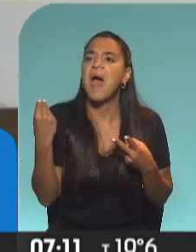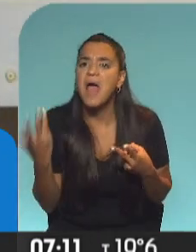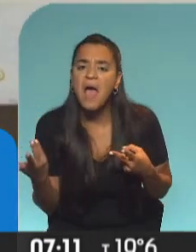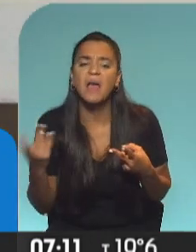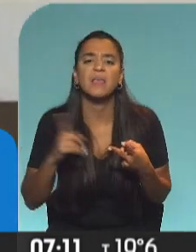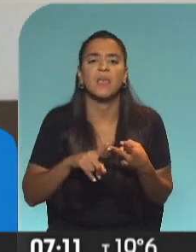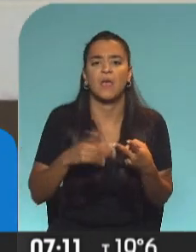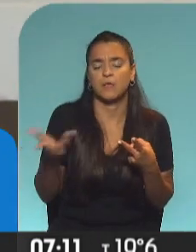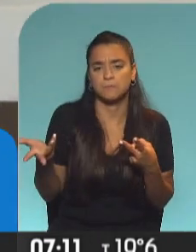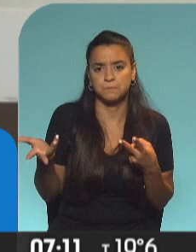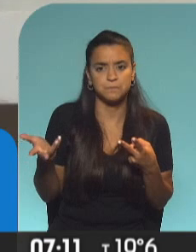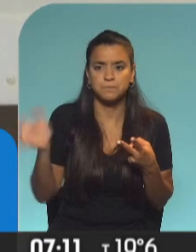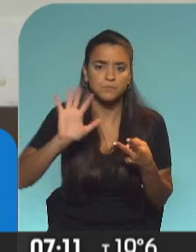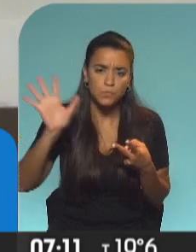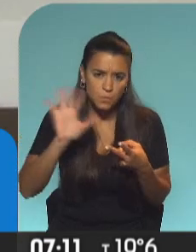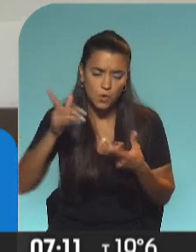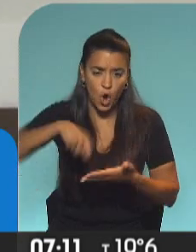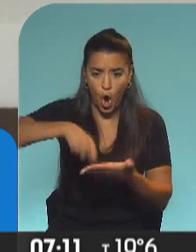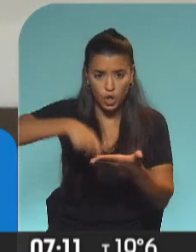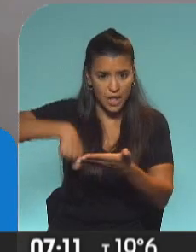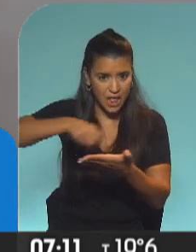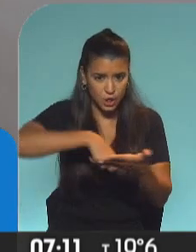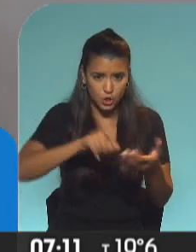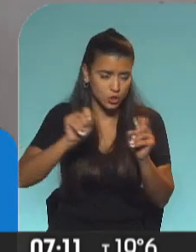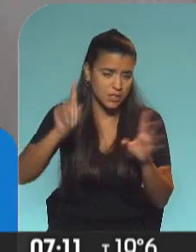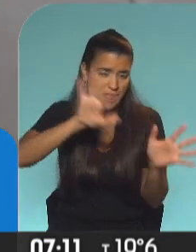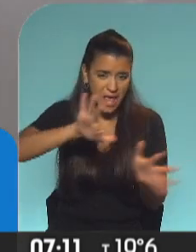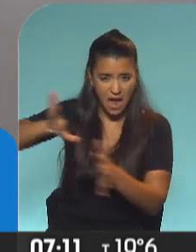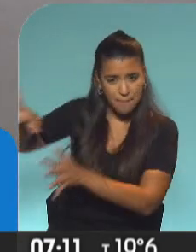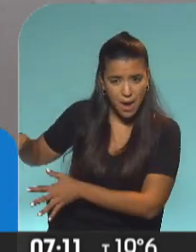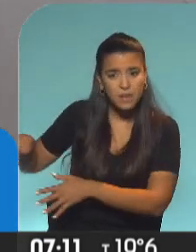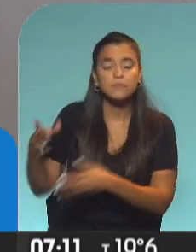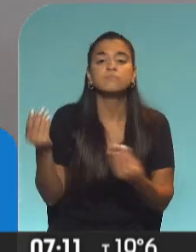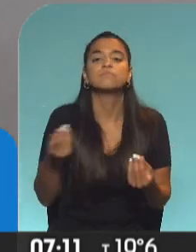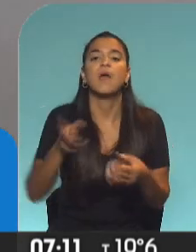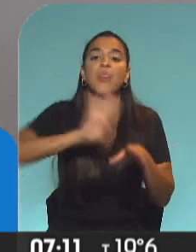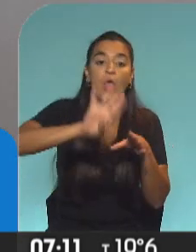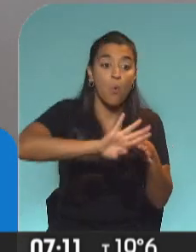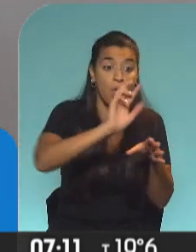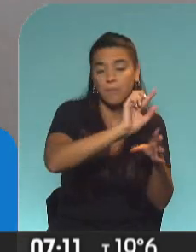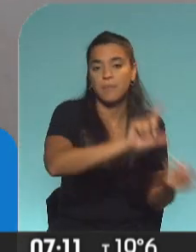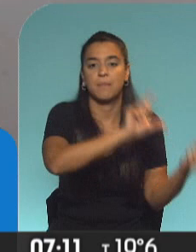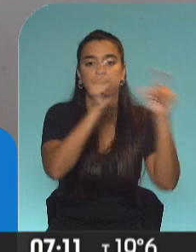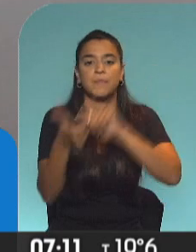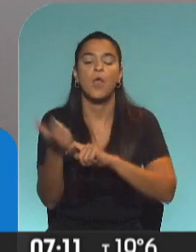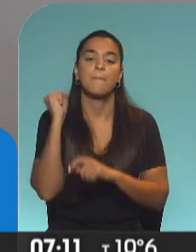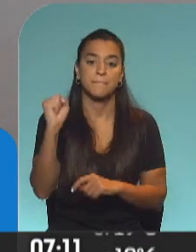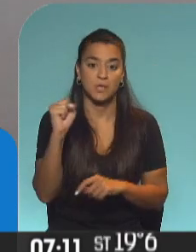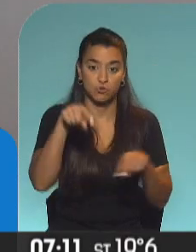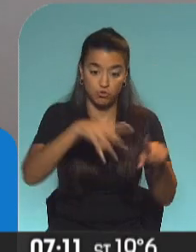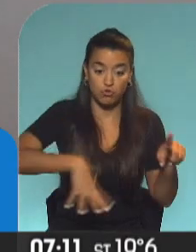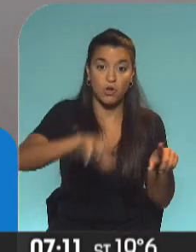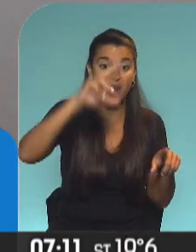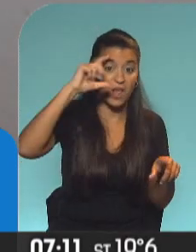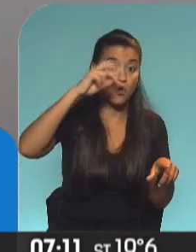el usufori de los contratos de granarios, y especificar la deuda. Eso por el lado de Reconquista.